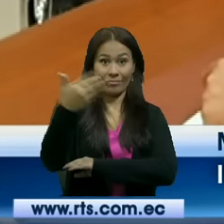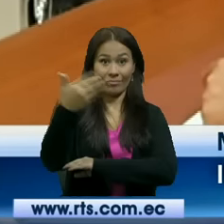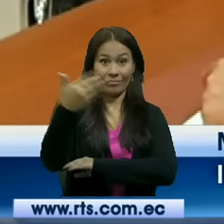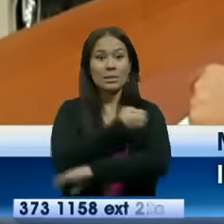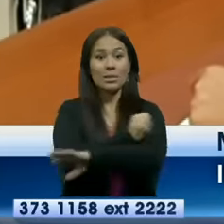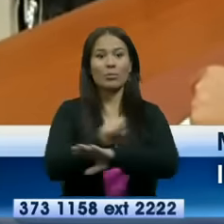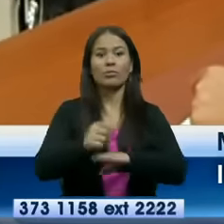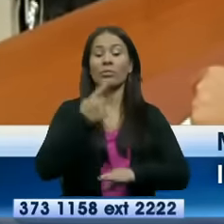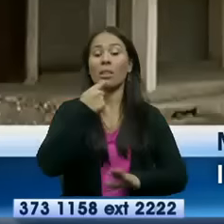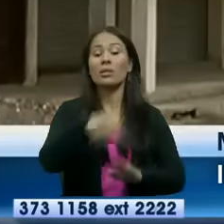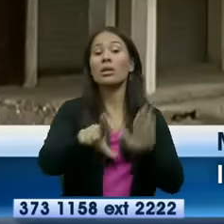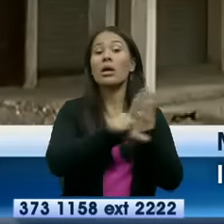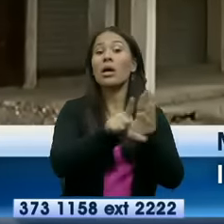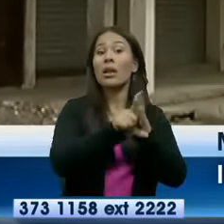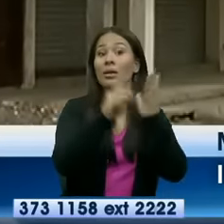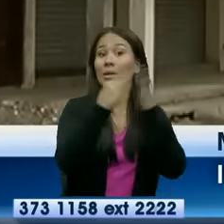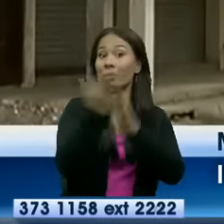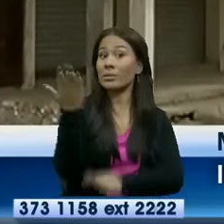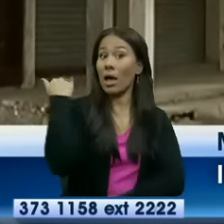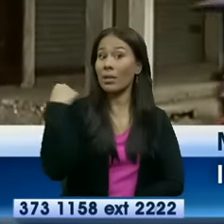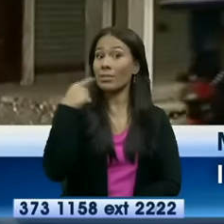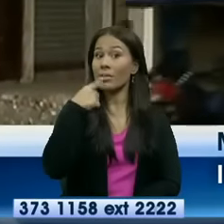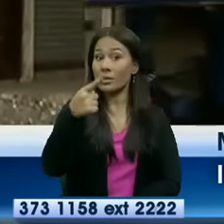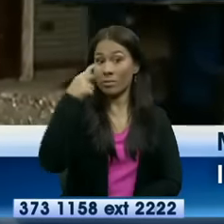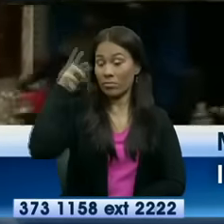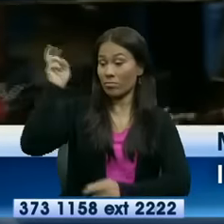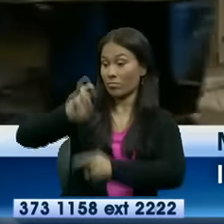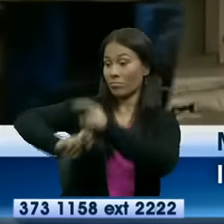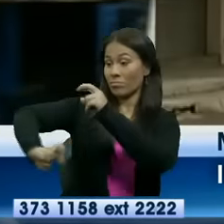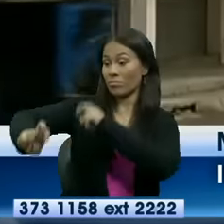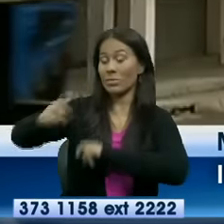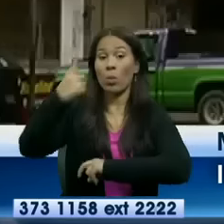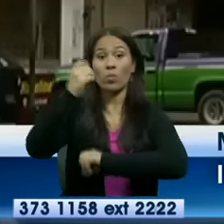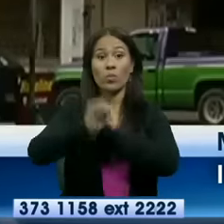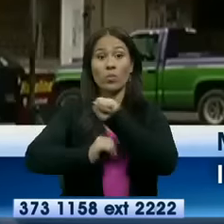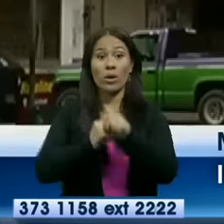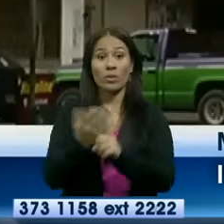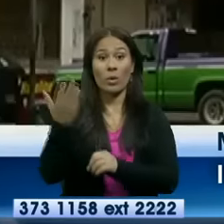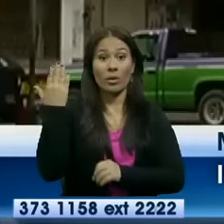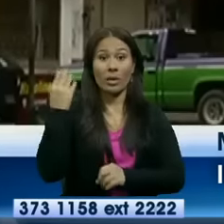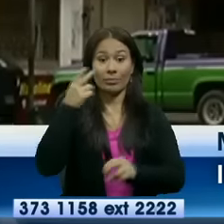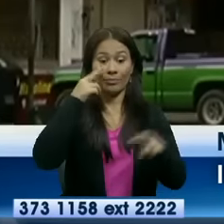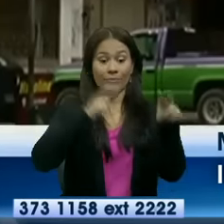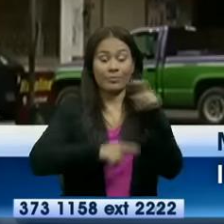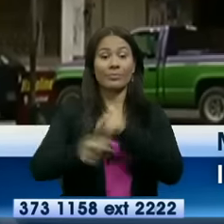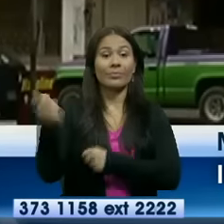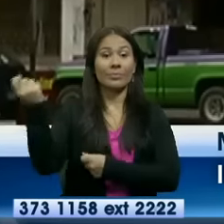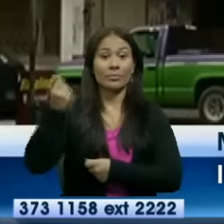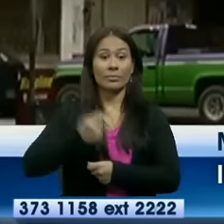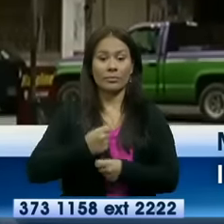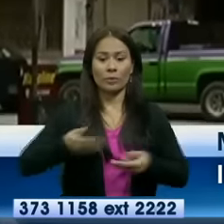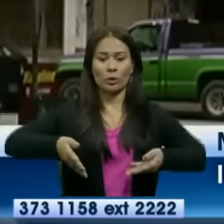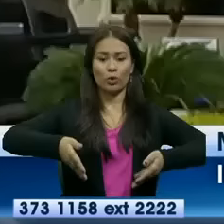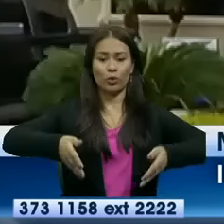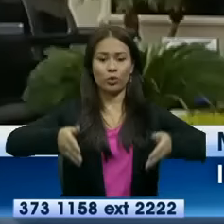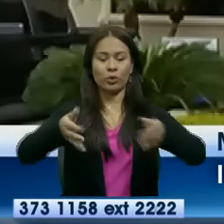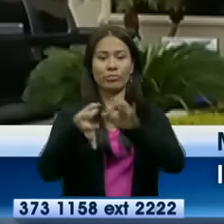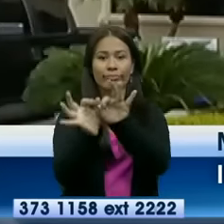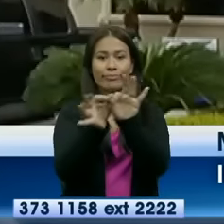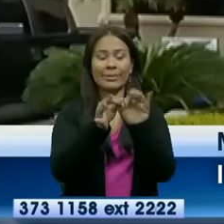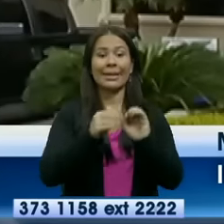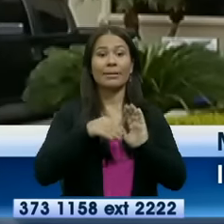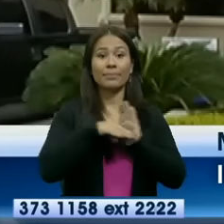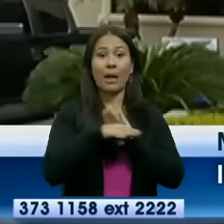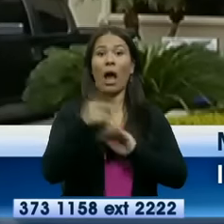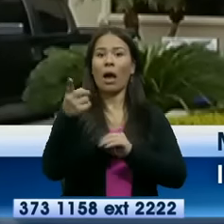aprobada en diciembre. Ellos hicieron el proceso hace casi un año con el financiamiento de un organismo crediticio. Se